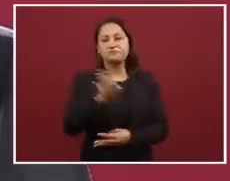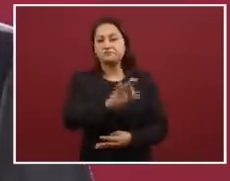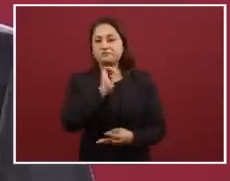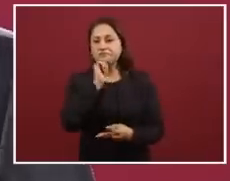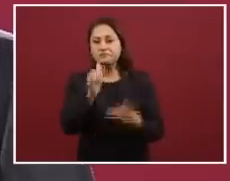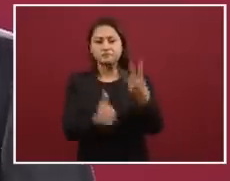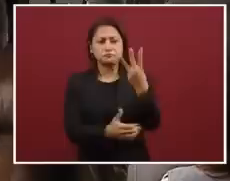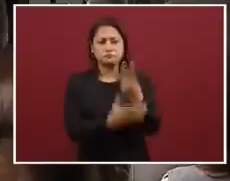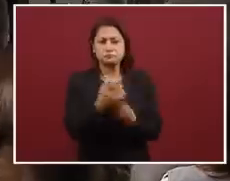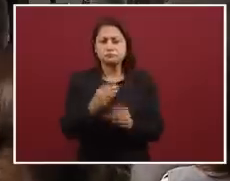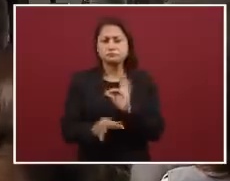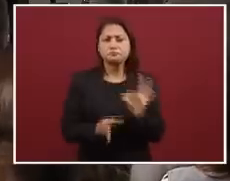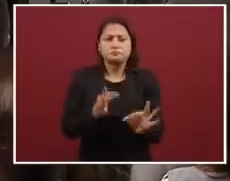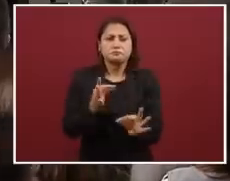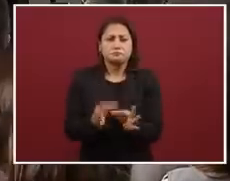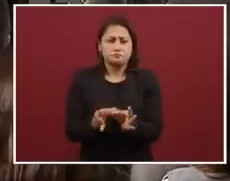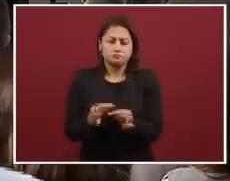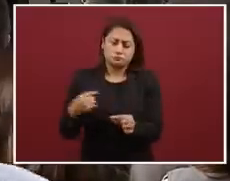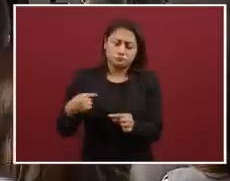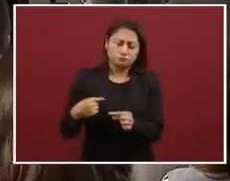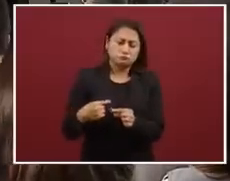muy bien.